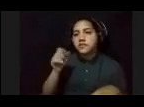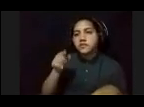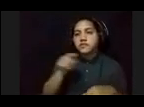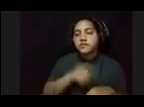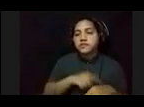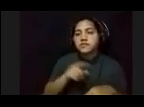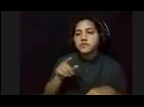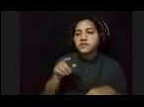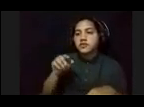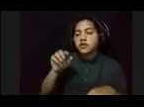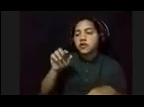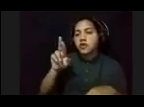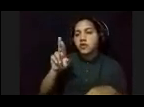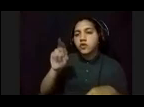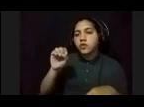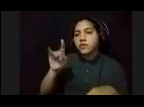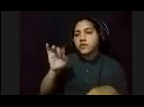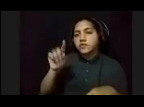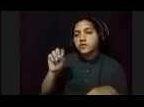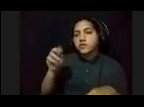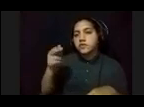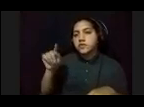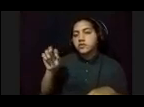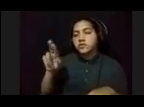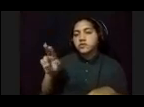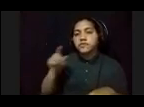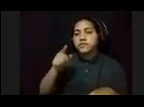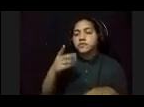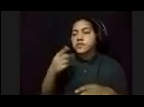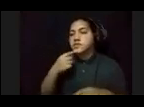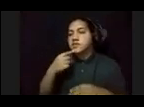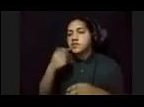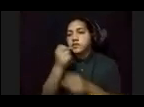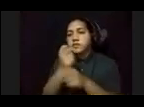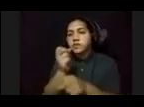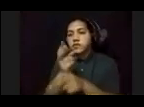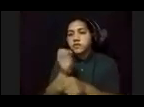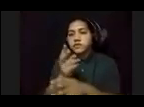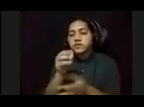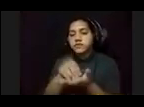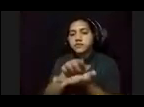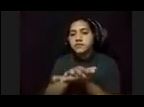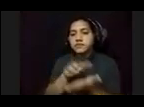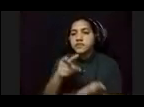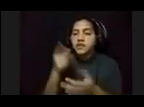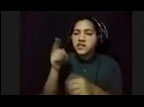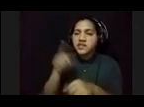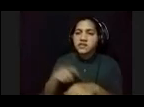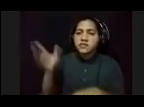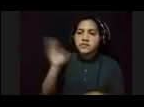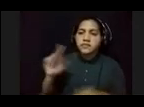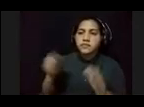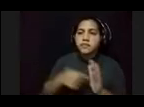H. Todd, menciona en un artículo de periódico lo siguiente: en aquella época,